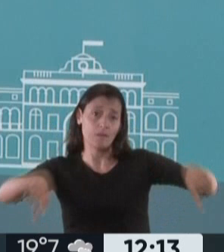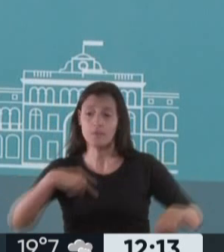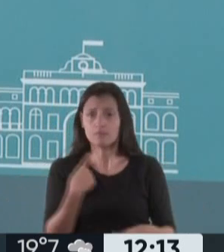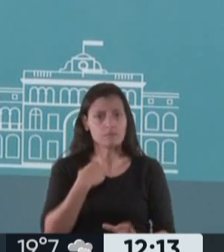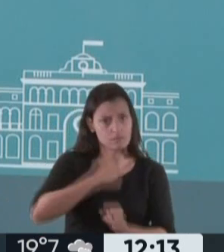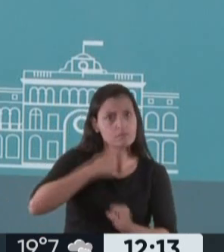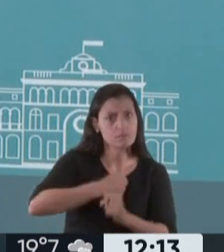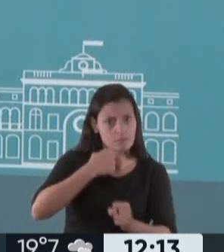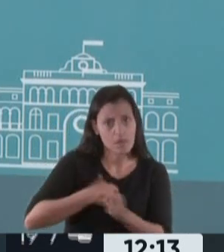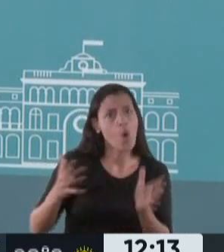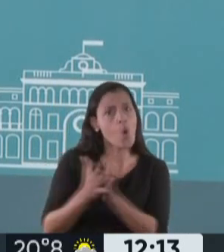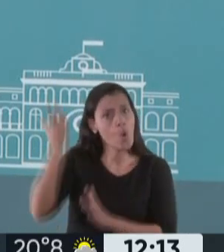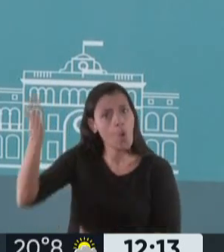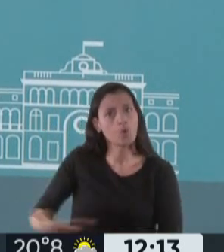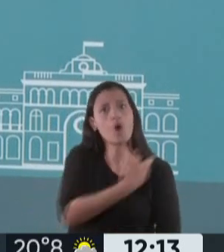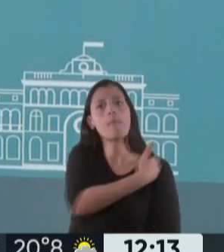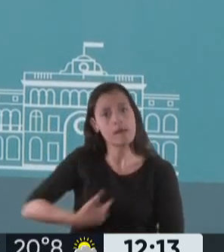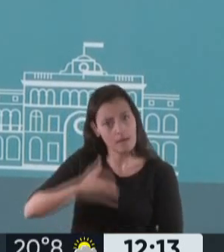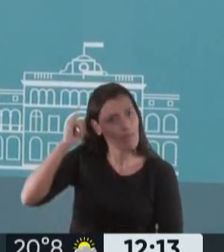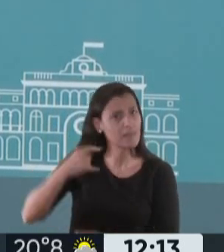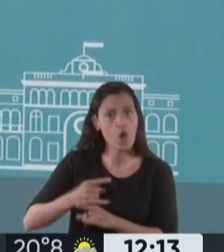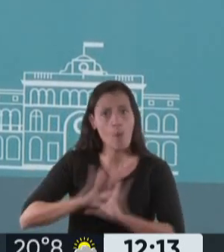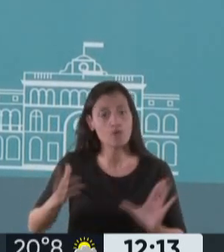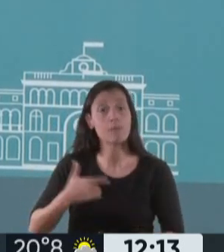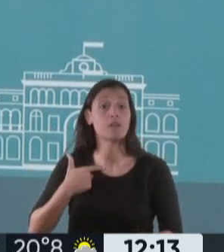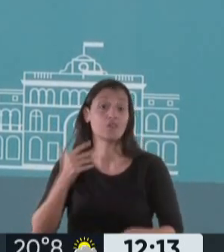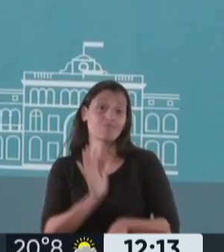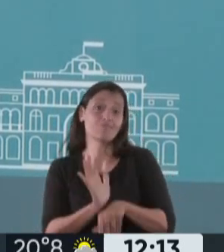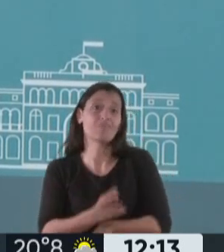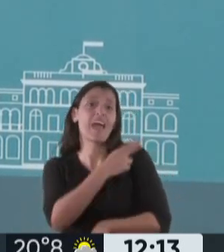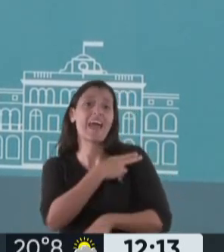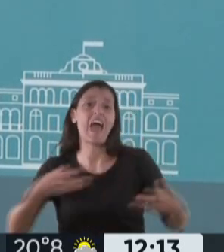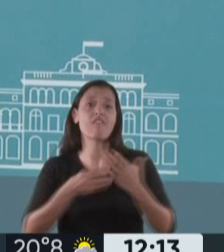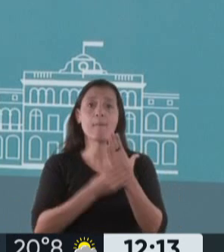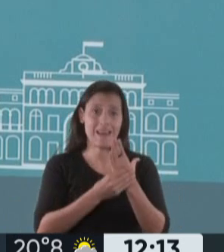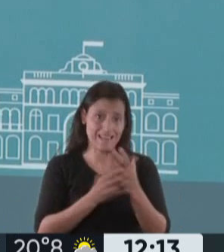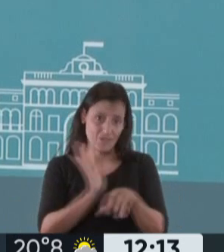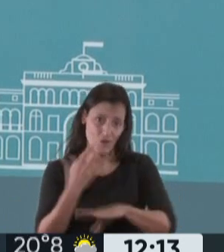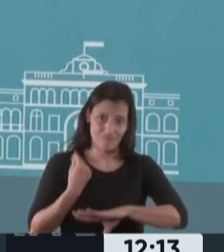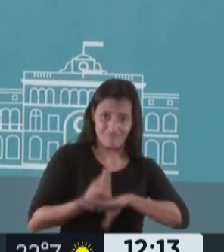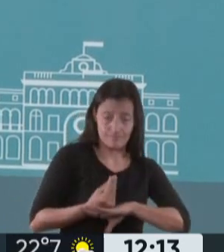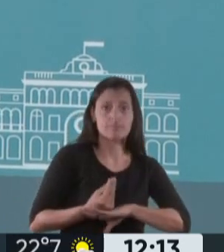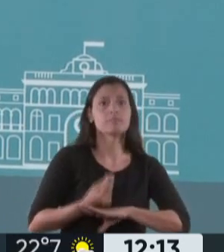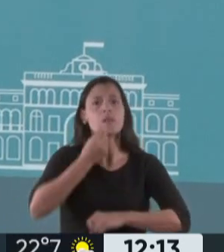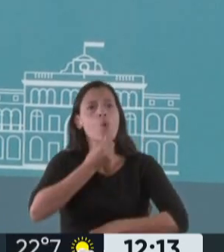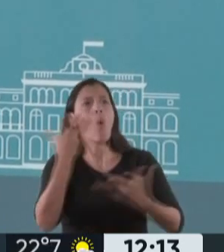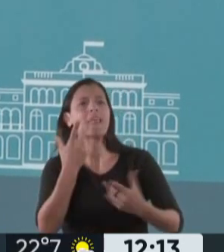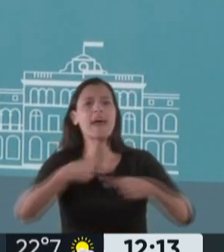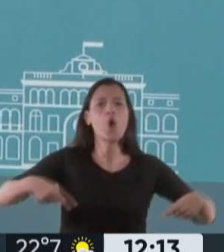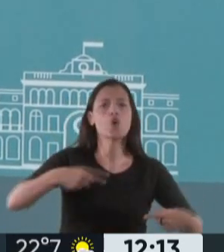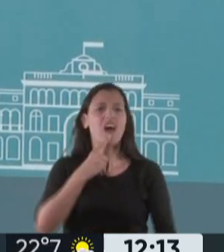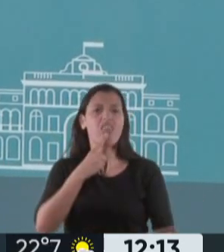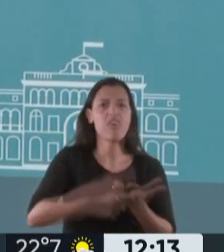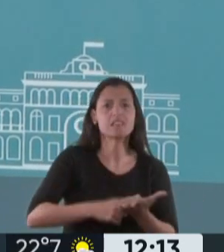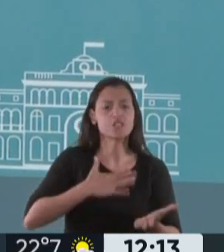la par del presidente de la Nación como su jefe de gabinete de ministros, y cualquier decisión a